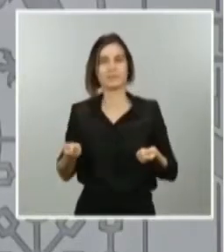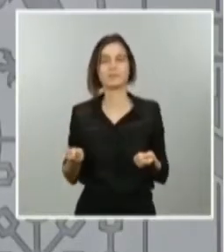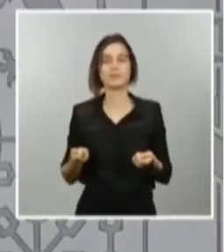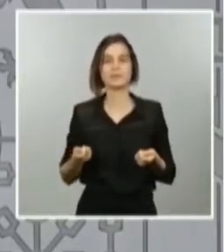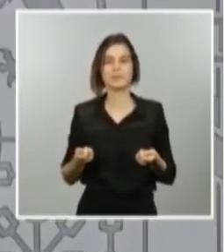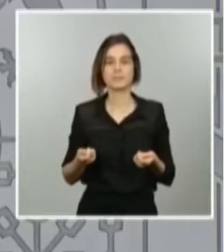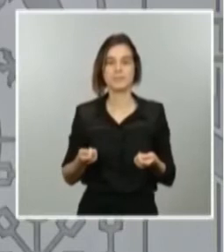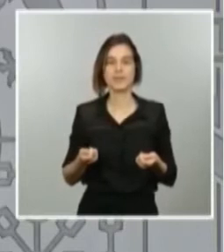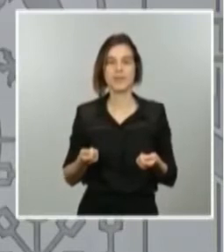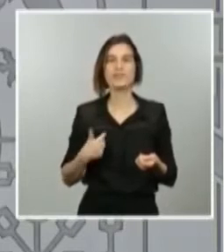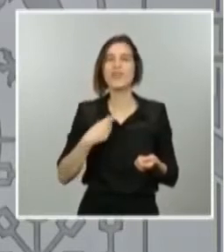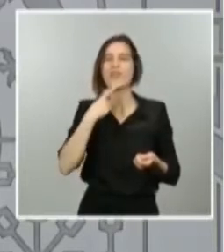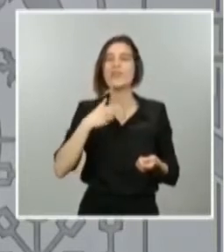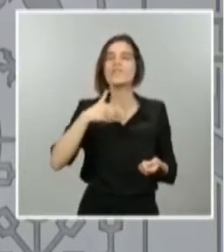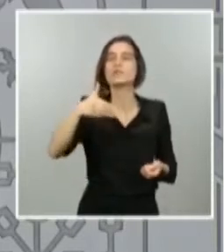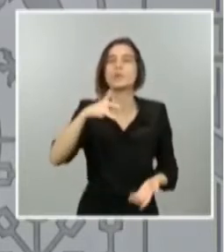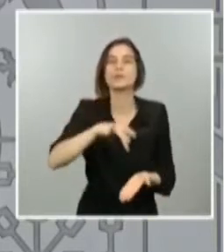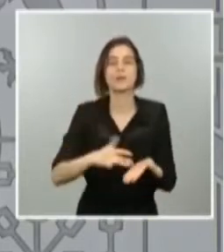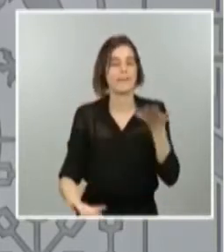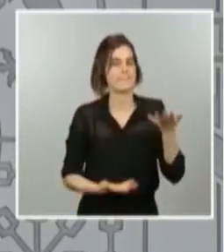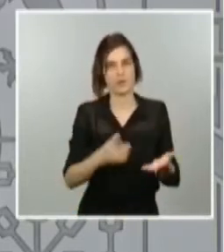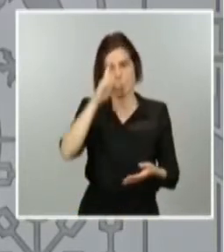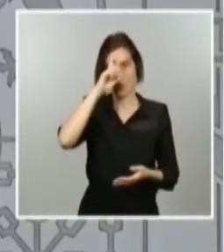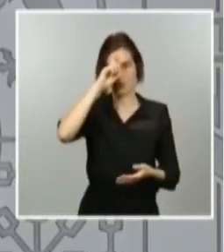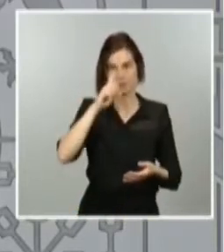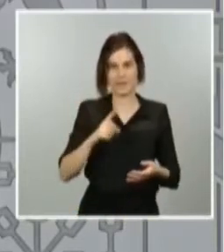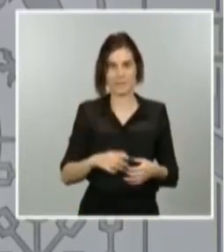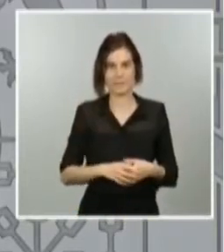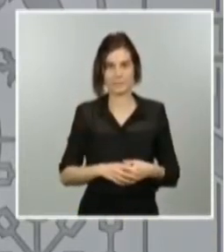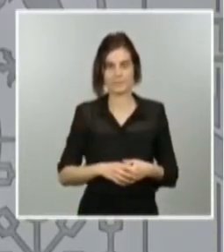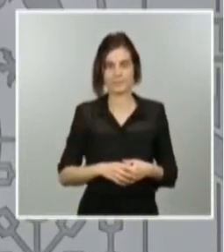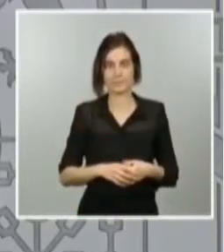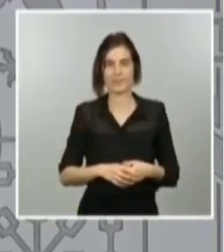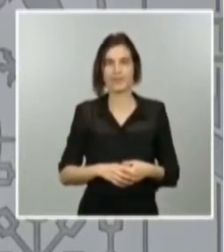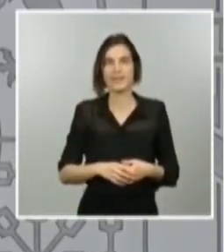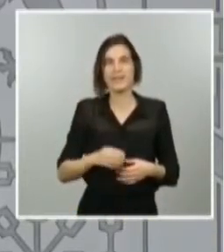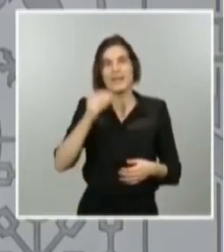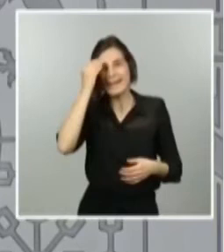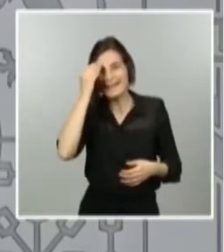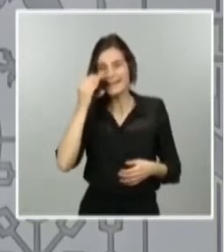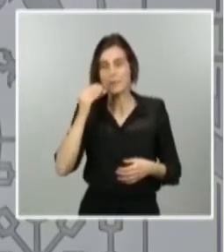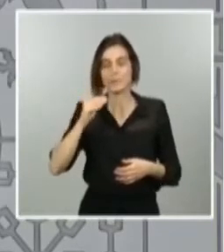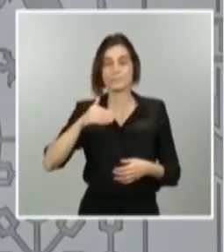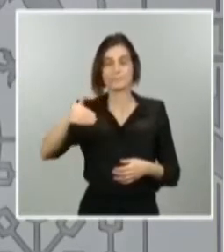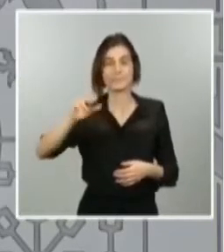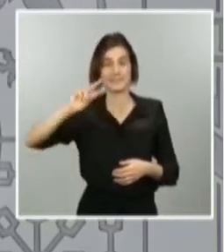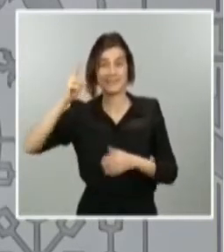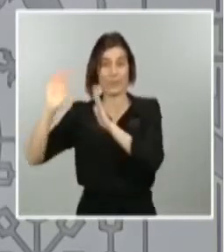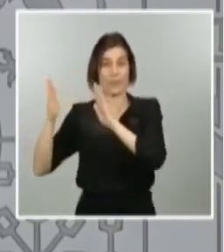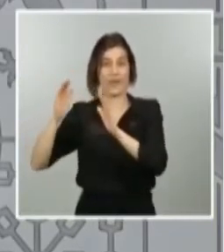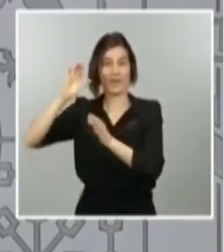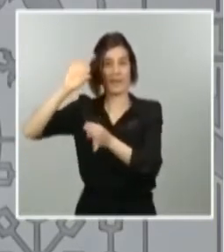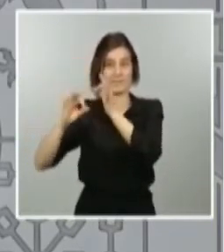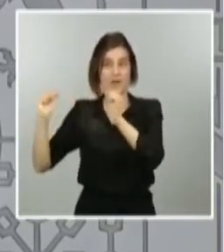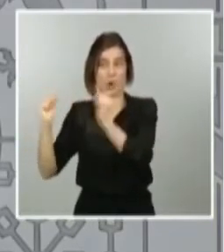afueras, realmente los chiringuitos, había mucho movimiento, mucha fiesta, verano, digamos,